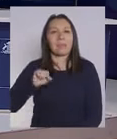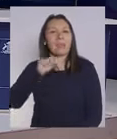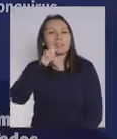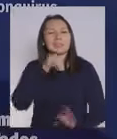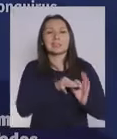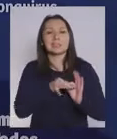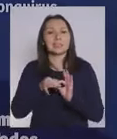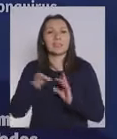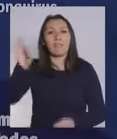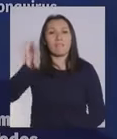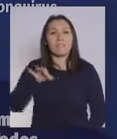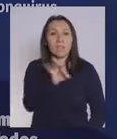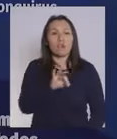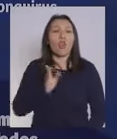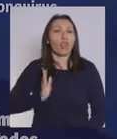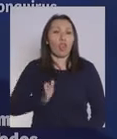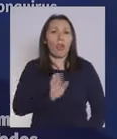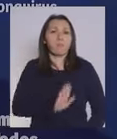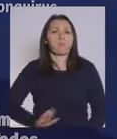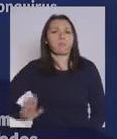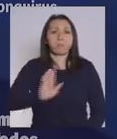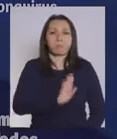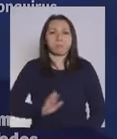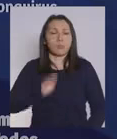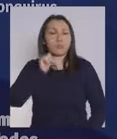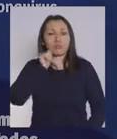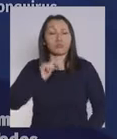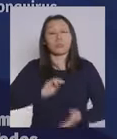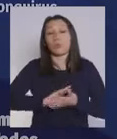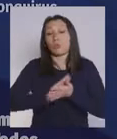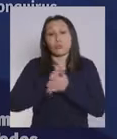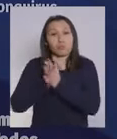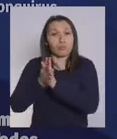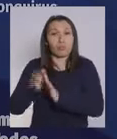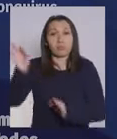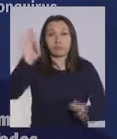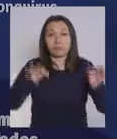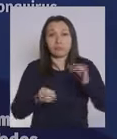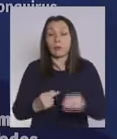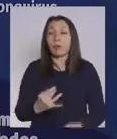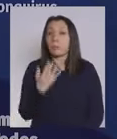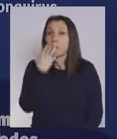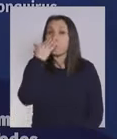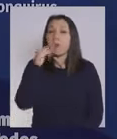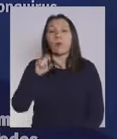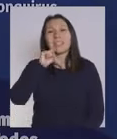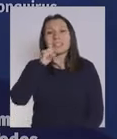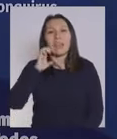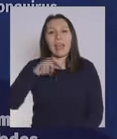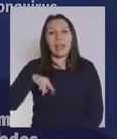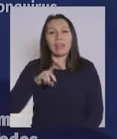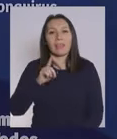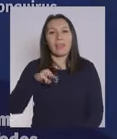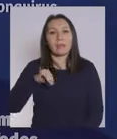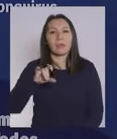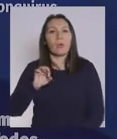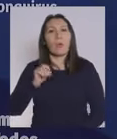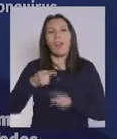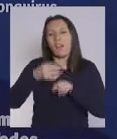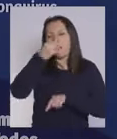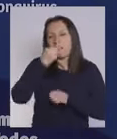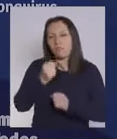que el virus permanece. Todos los virus respiratorios son endémicos. La influenza, el